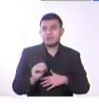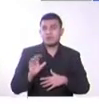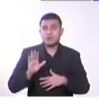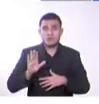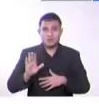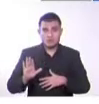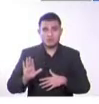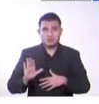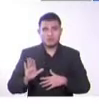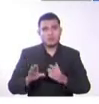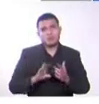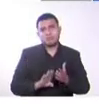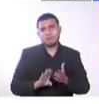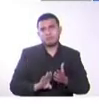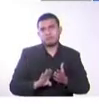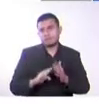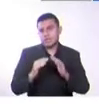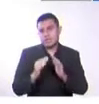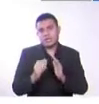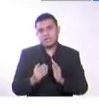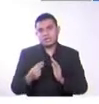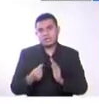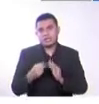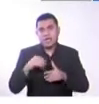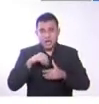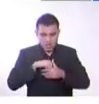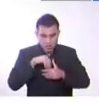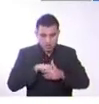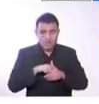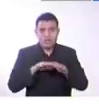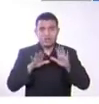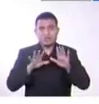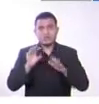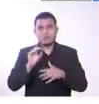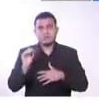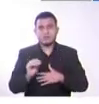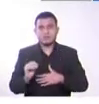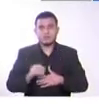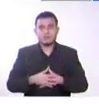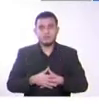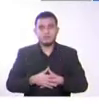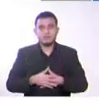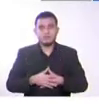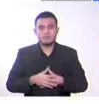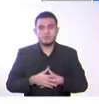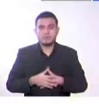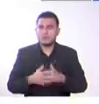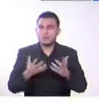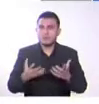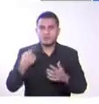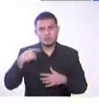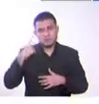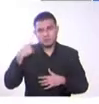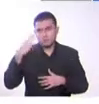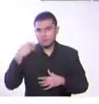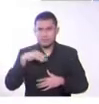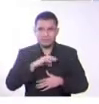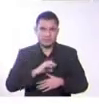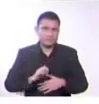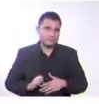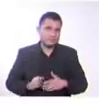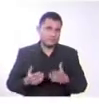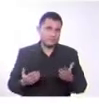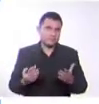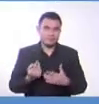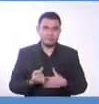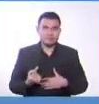al consumo y ahorra el 10%. Como muchos salvadoreños, ¿verdad, Federico? Bueno, sabemos de que